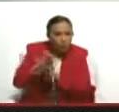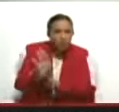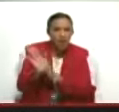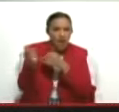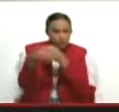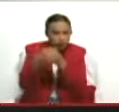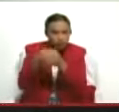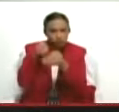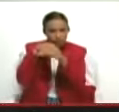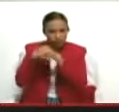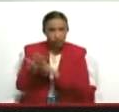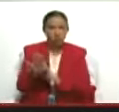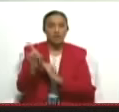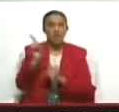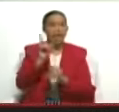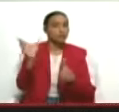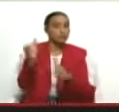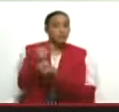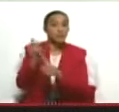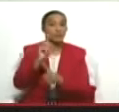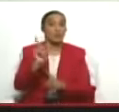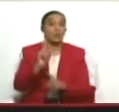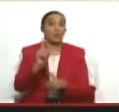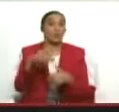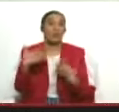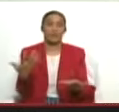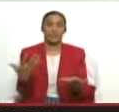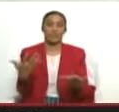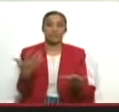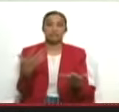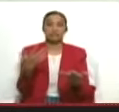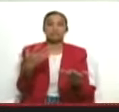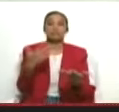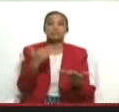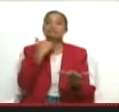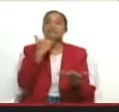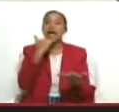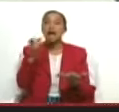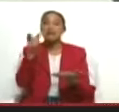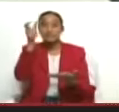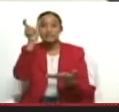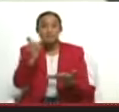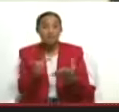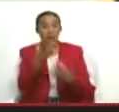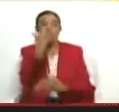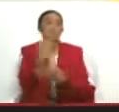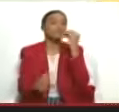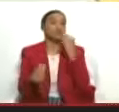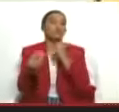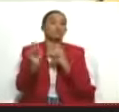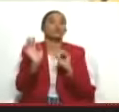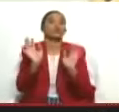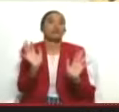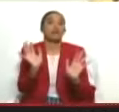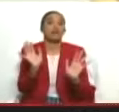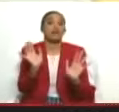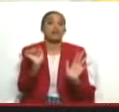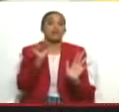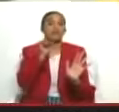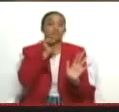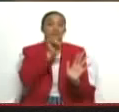por varias locaciones tratando de eludir la acción de la justicia incluso fíjense de maiquetía